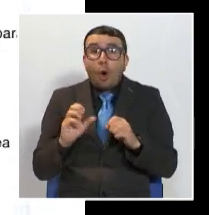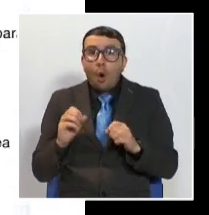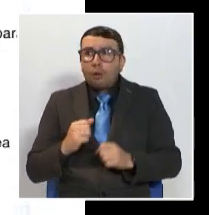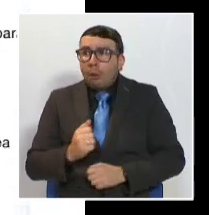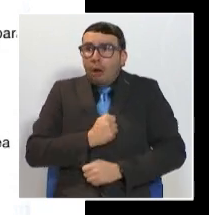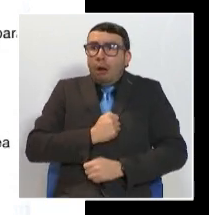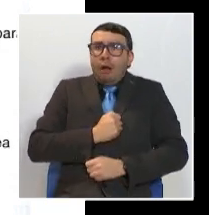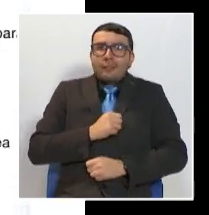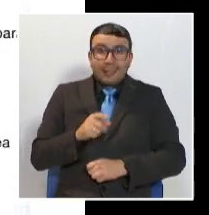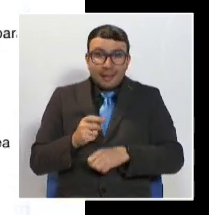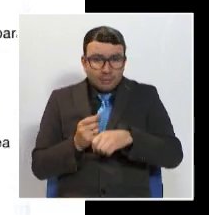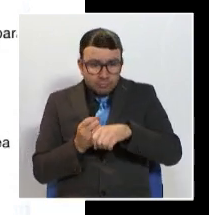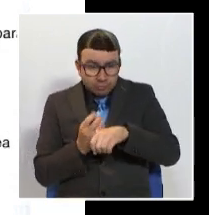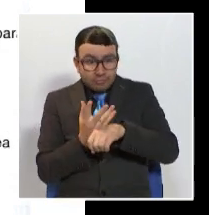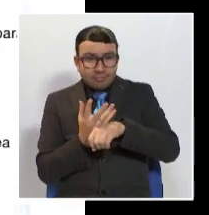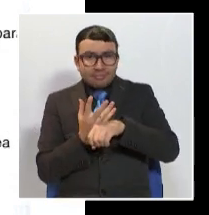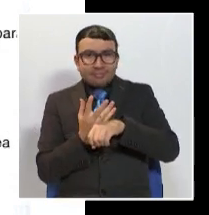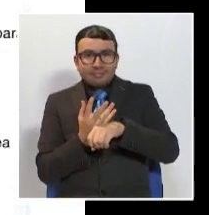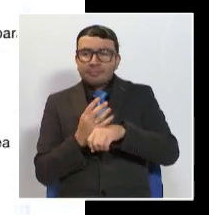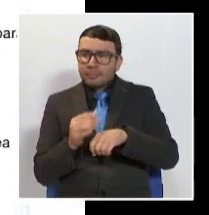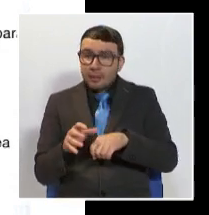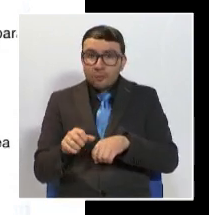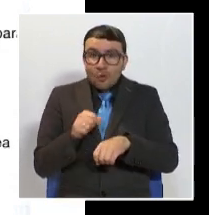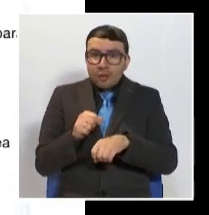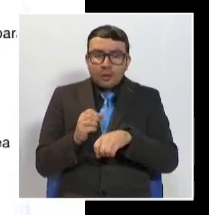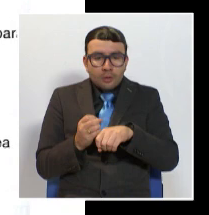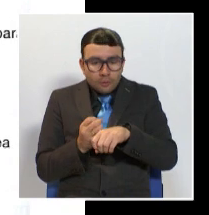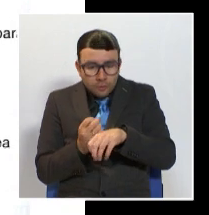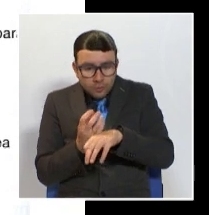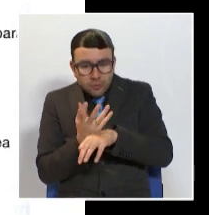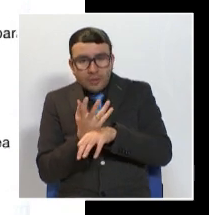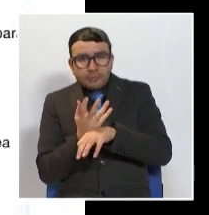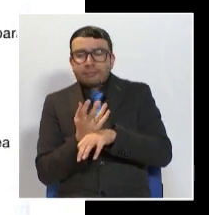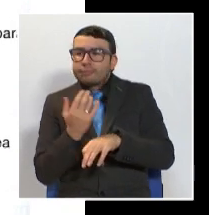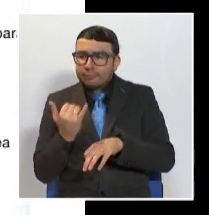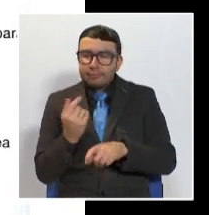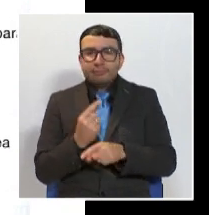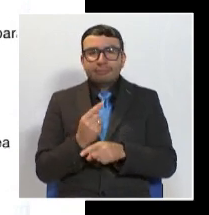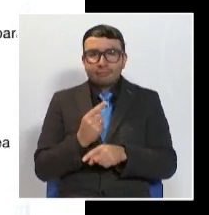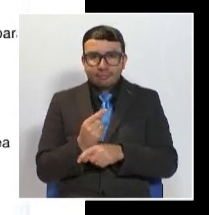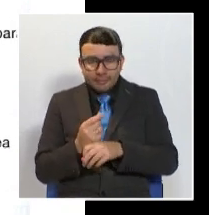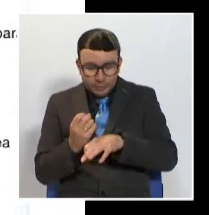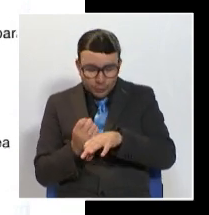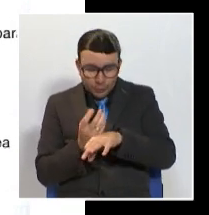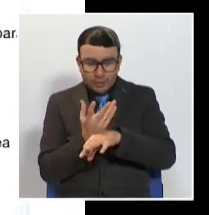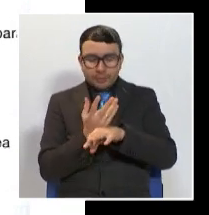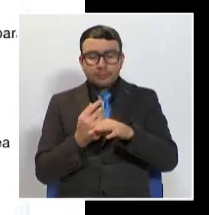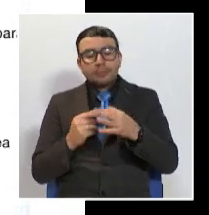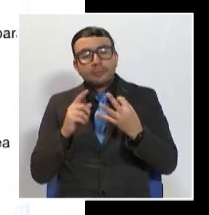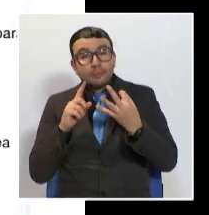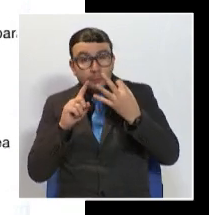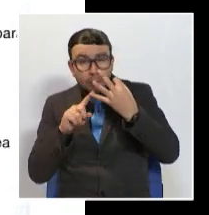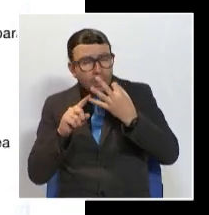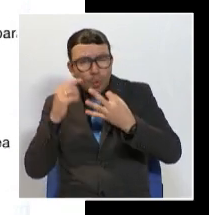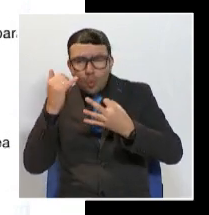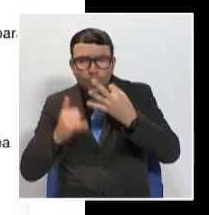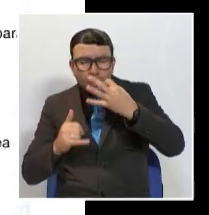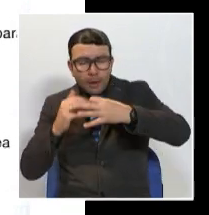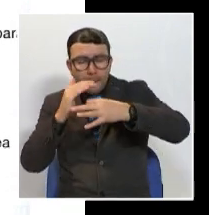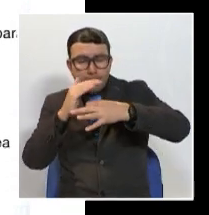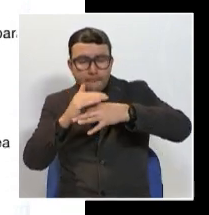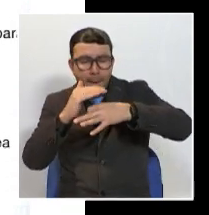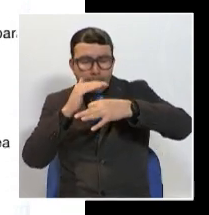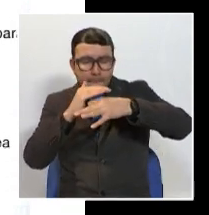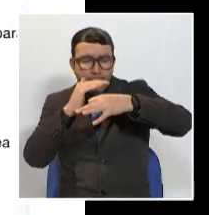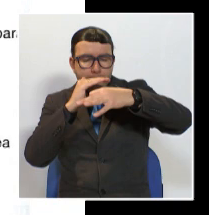asustamos, ese músculo jala el pelo y lo que produce es una piloerección, un levantamiento del pelo. Y en la última capa es el tejido celular